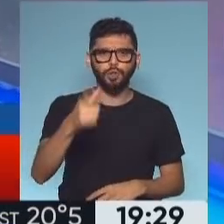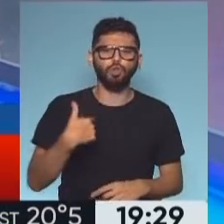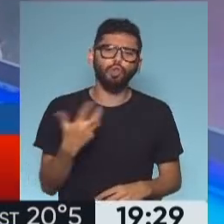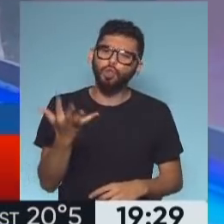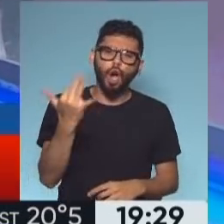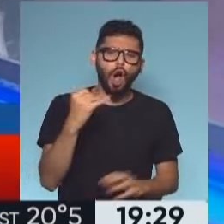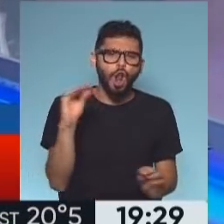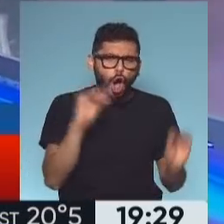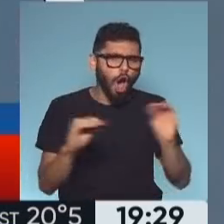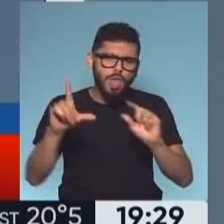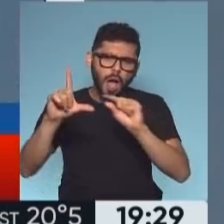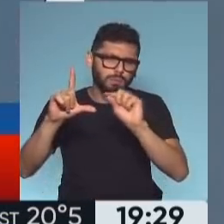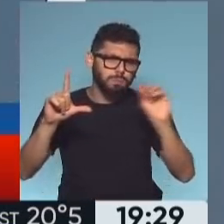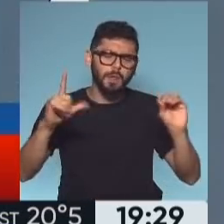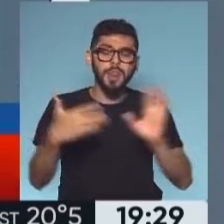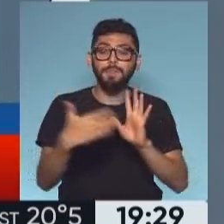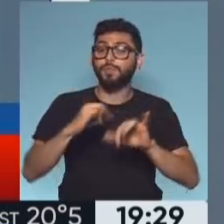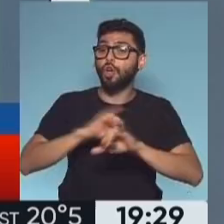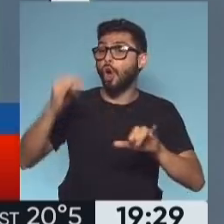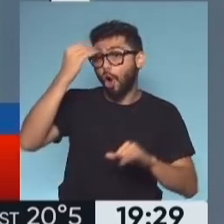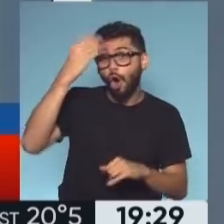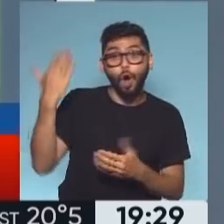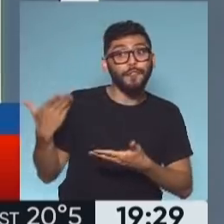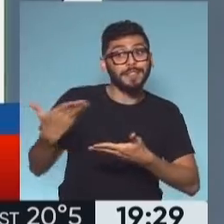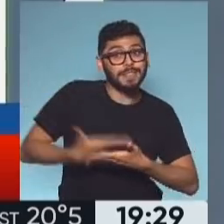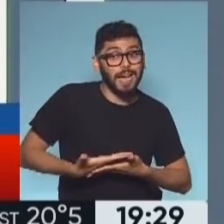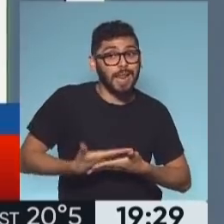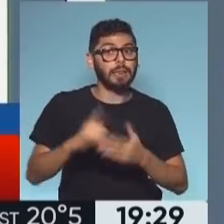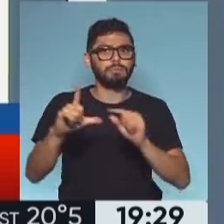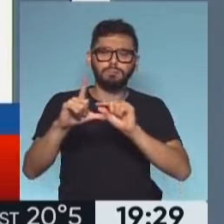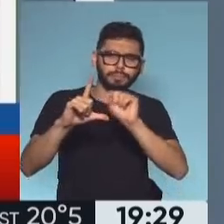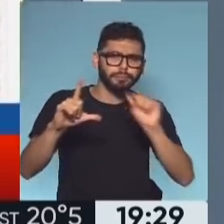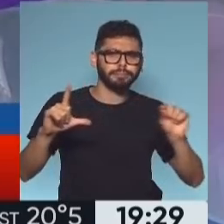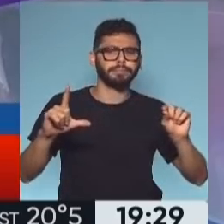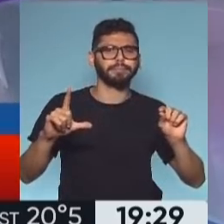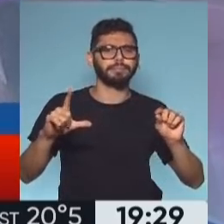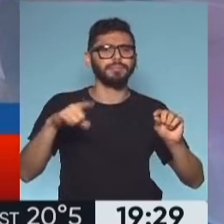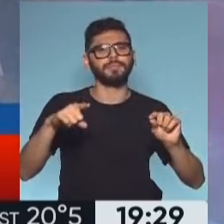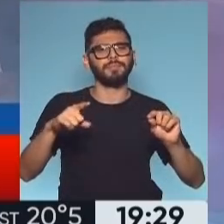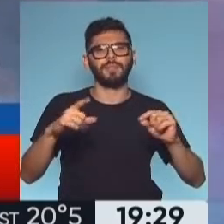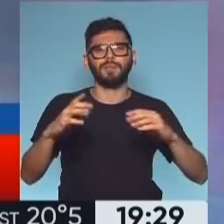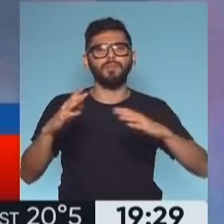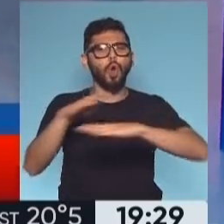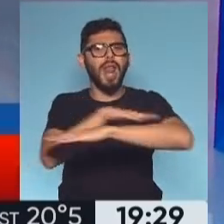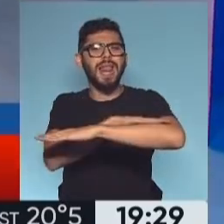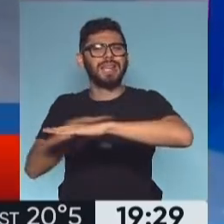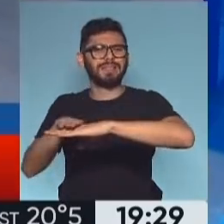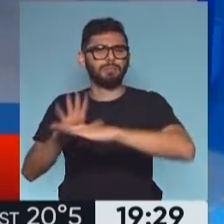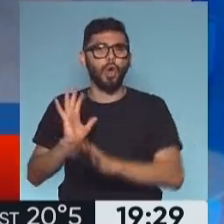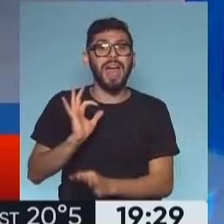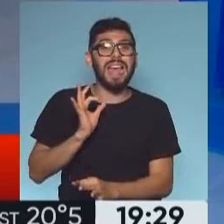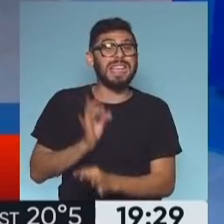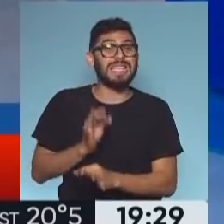diariamente, sí. ¿Sí? Base a los datos oficiales que llegan y es el límite que se propuso para la